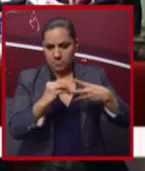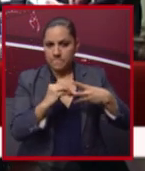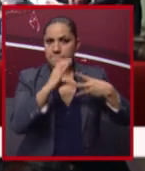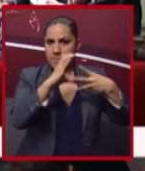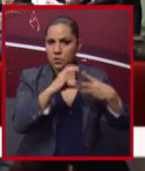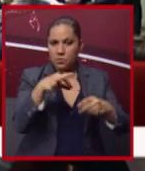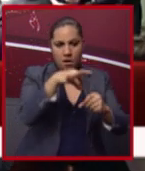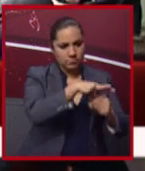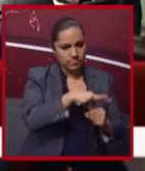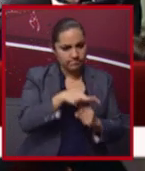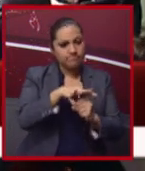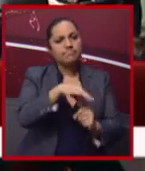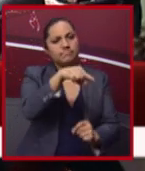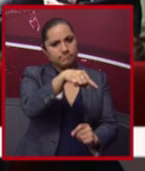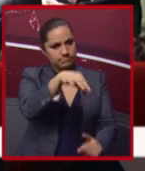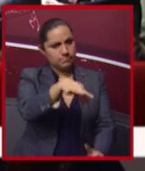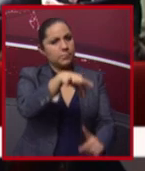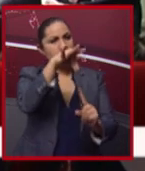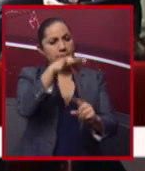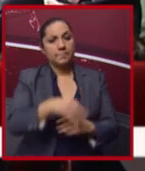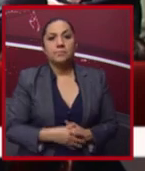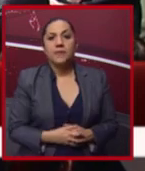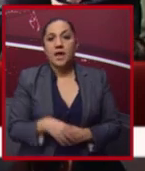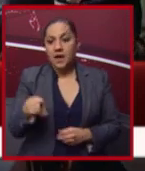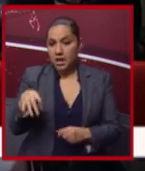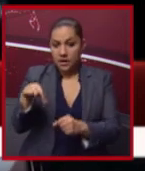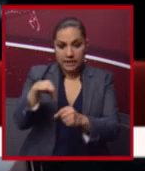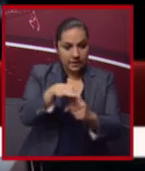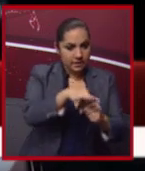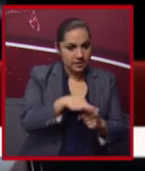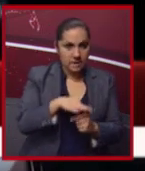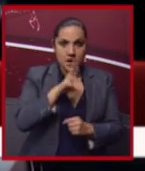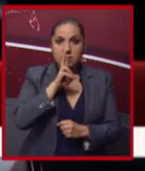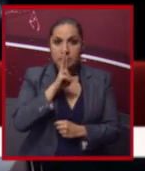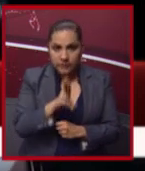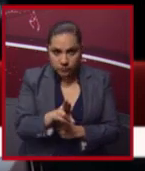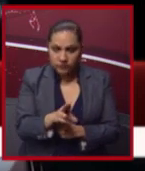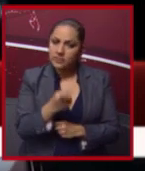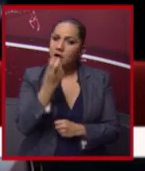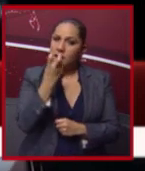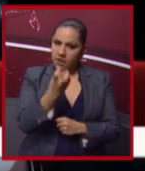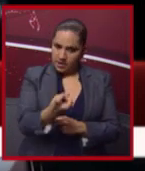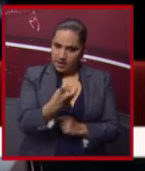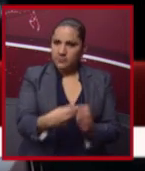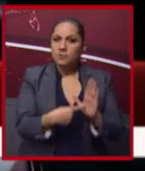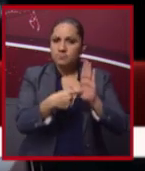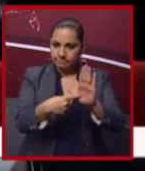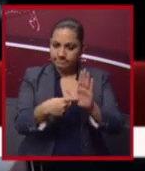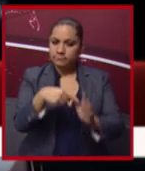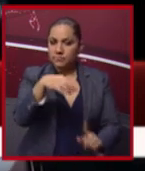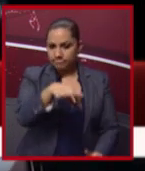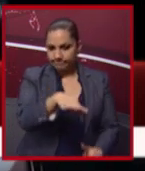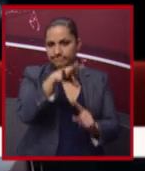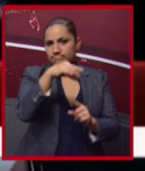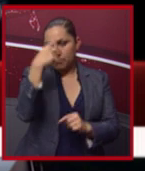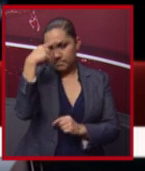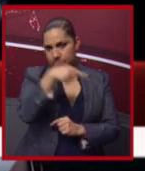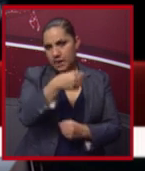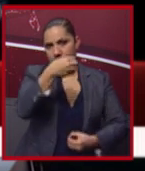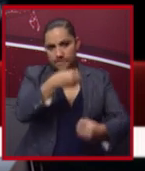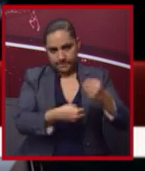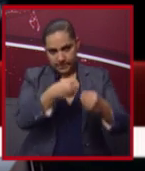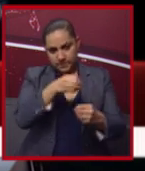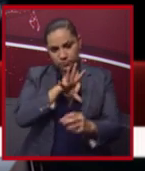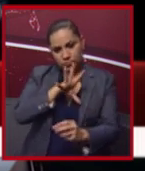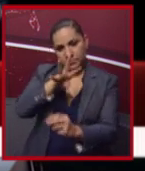favor. Conforme al resultado de la votación, se designa ministro de la Suprema